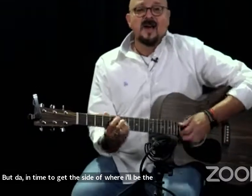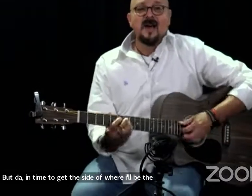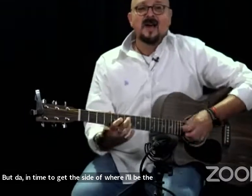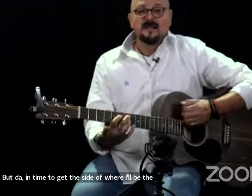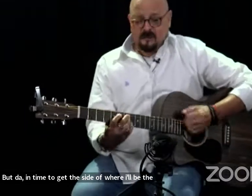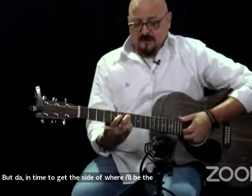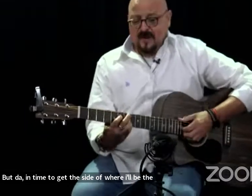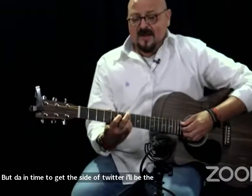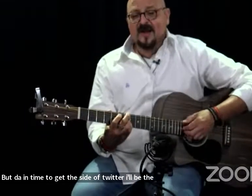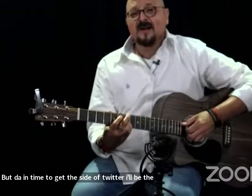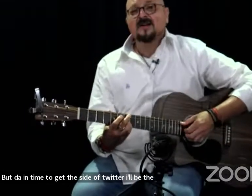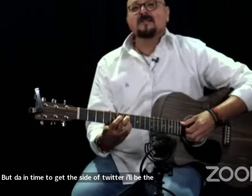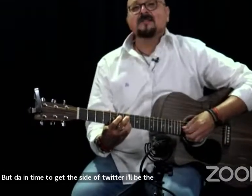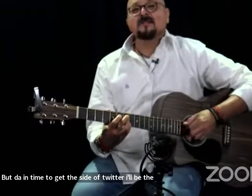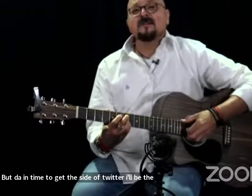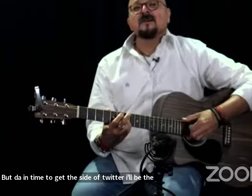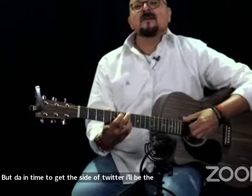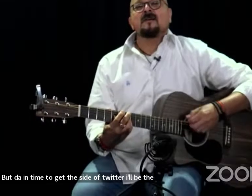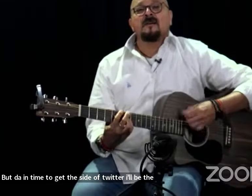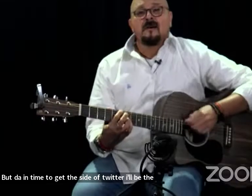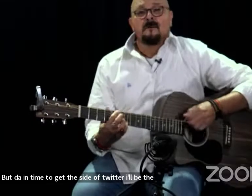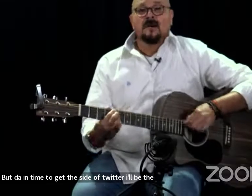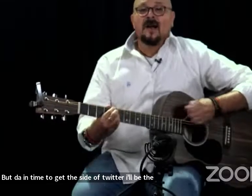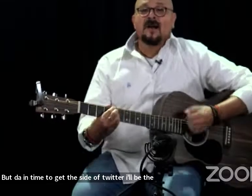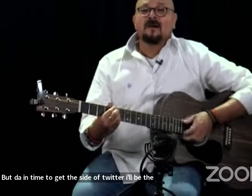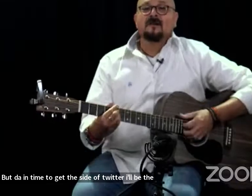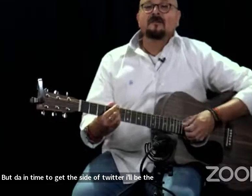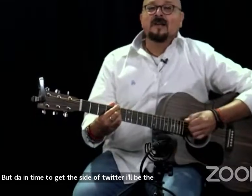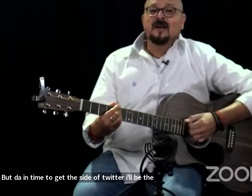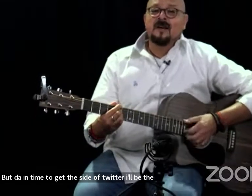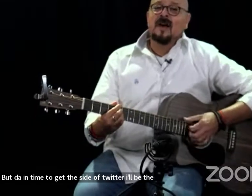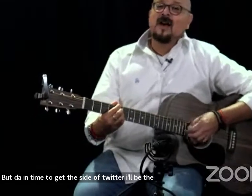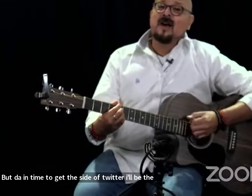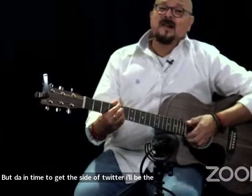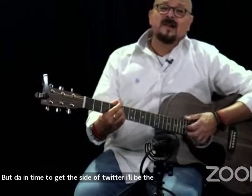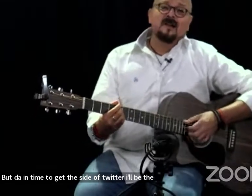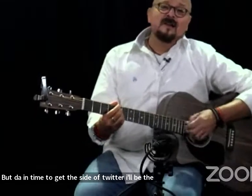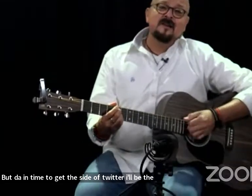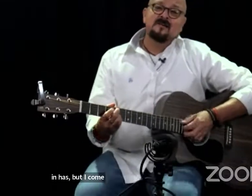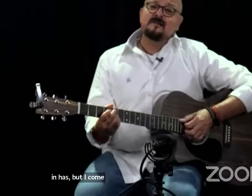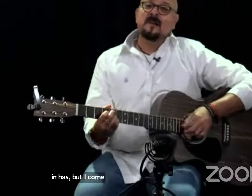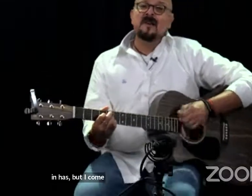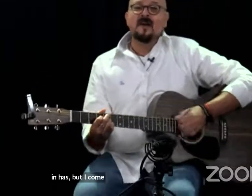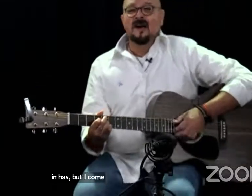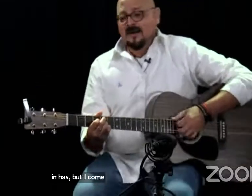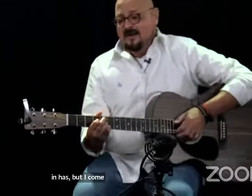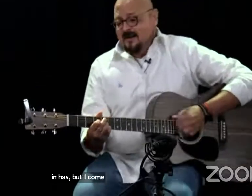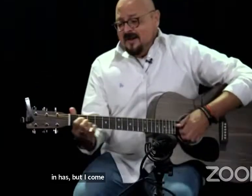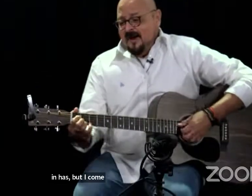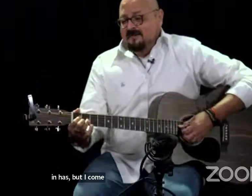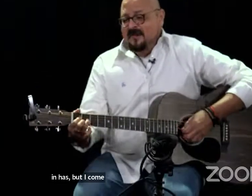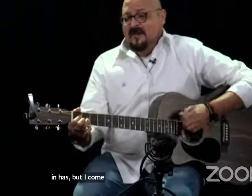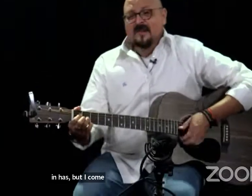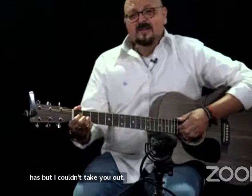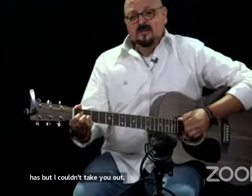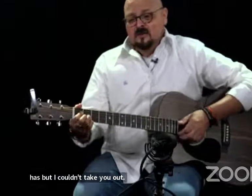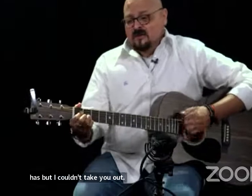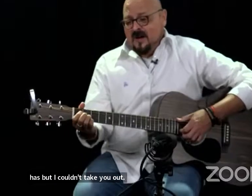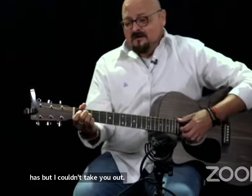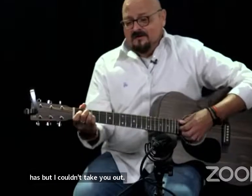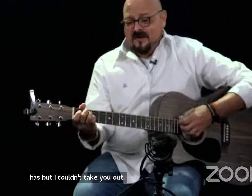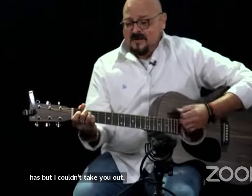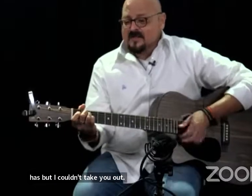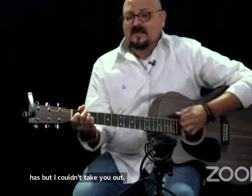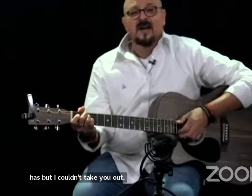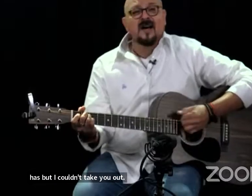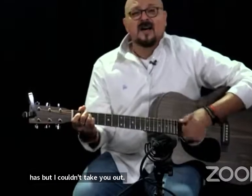¿Qué esperas? Para contagiar al que no crea. La vida es